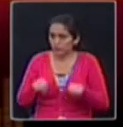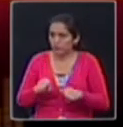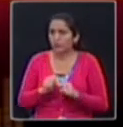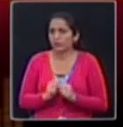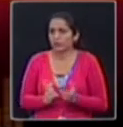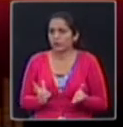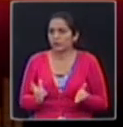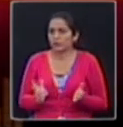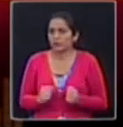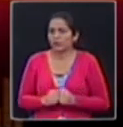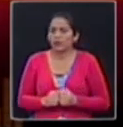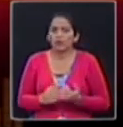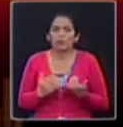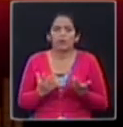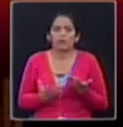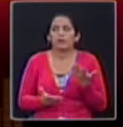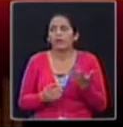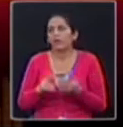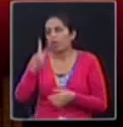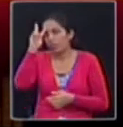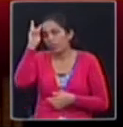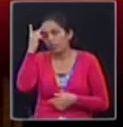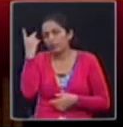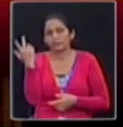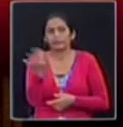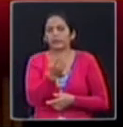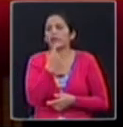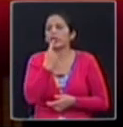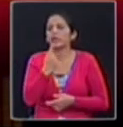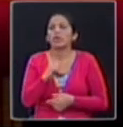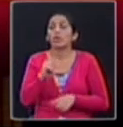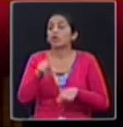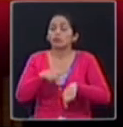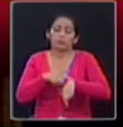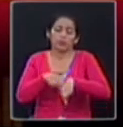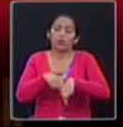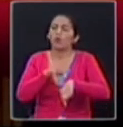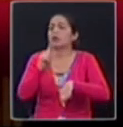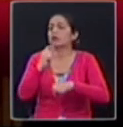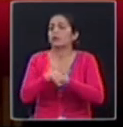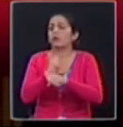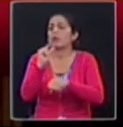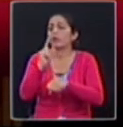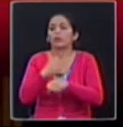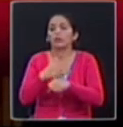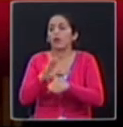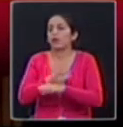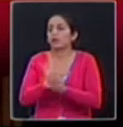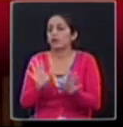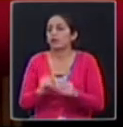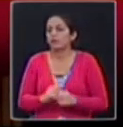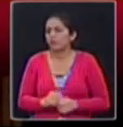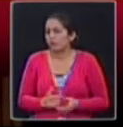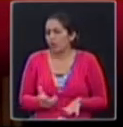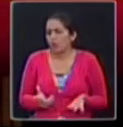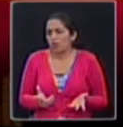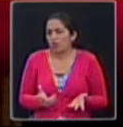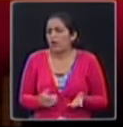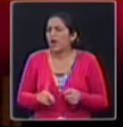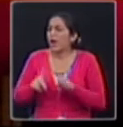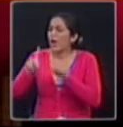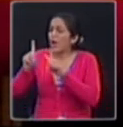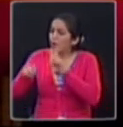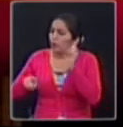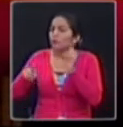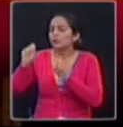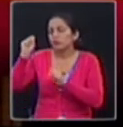el tema de solo contratos por hora, sino la política general laboral debe garantizar la estabilidad laboral. Pero es un poco de lo que plantea el doctor